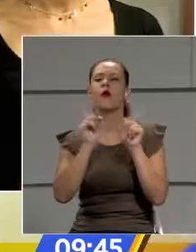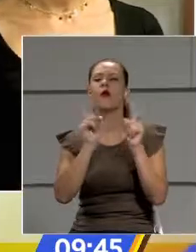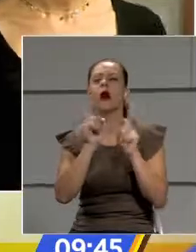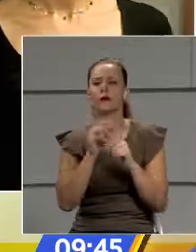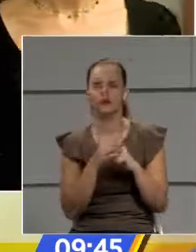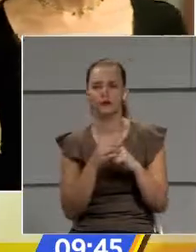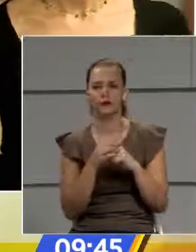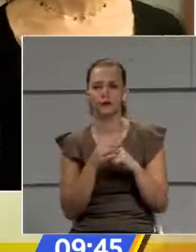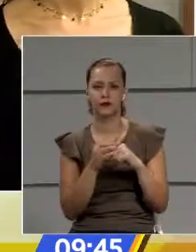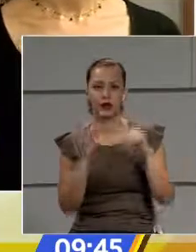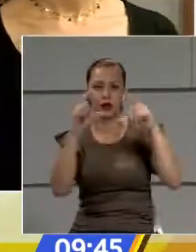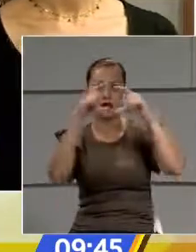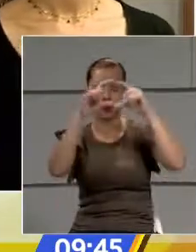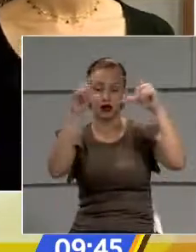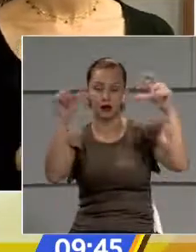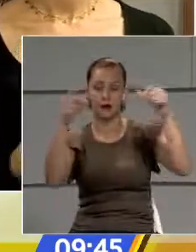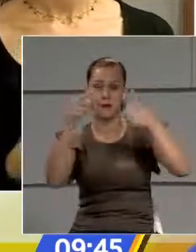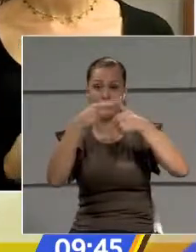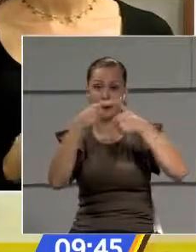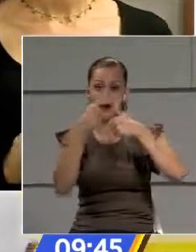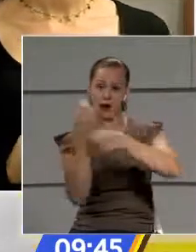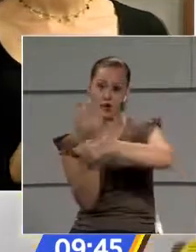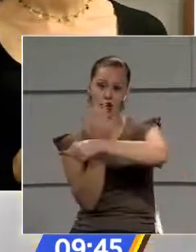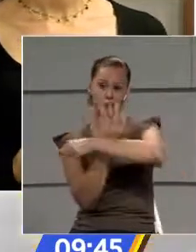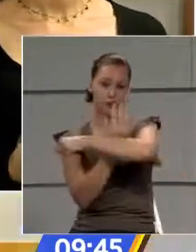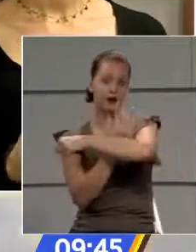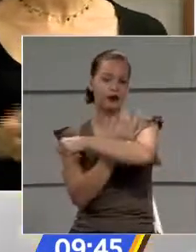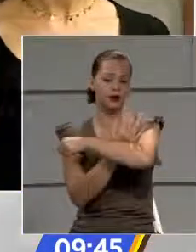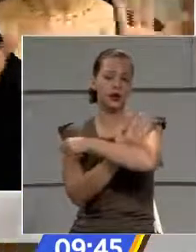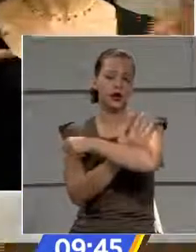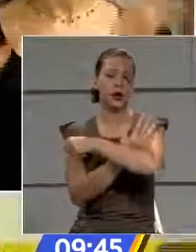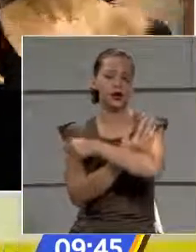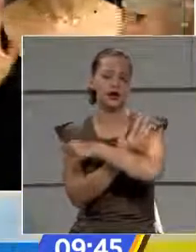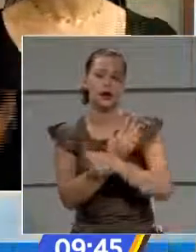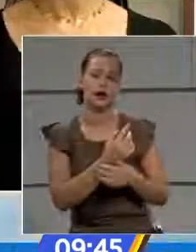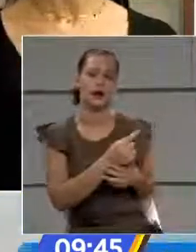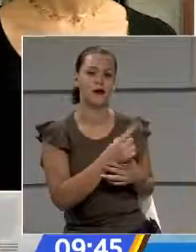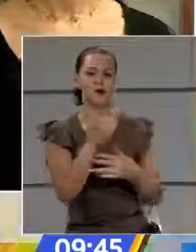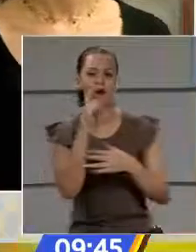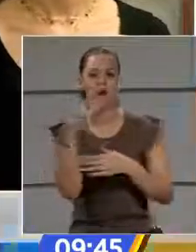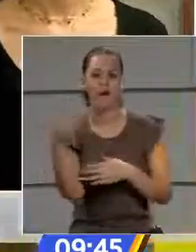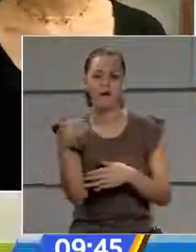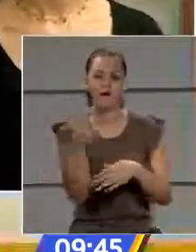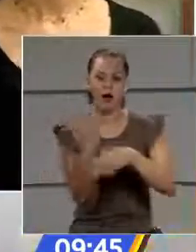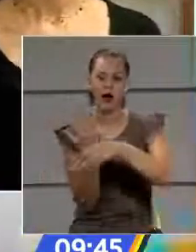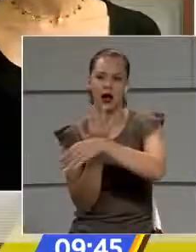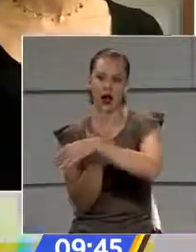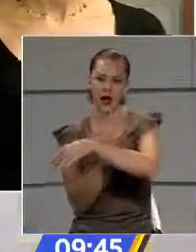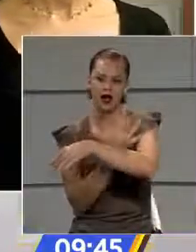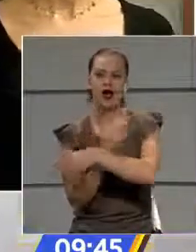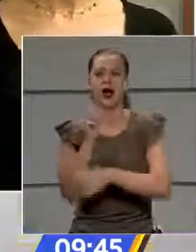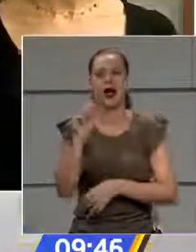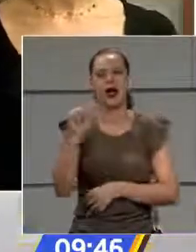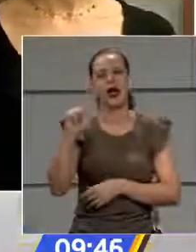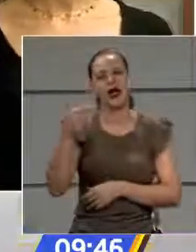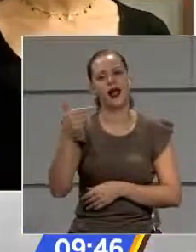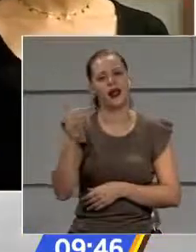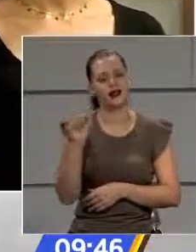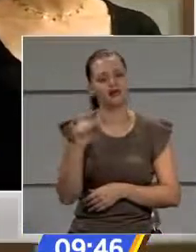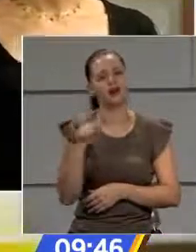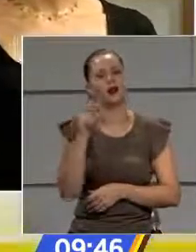el diferente en las... son como cactus, me parece. Es como el algas último. Marinas. O vamos plantas marinas son. Algas marinas, sí.